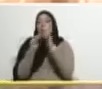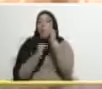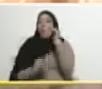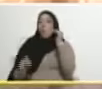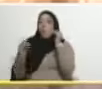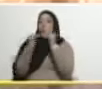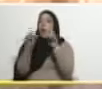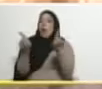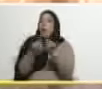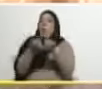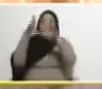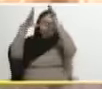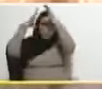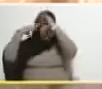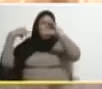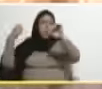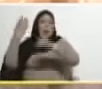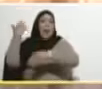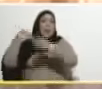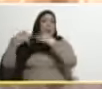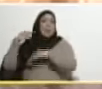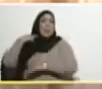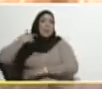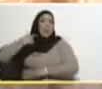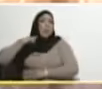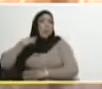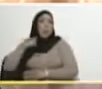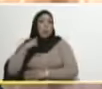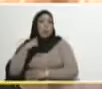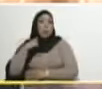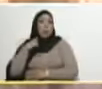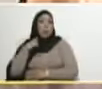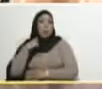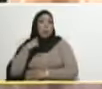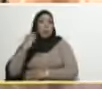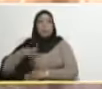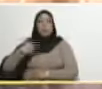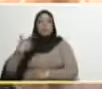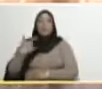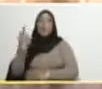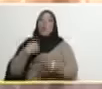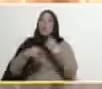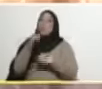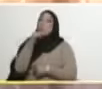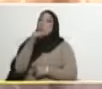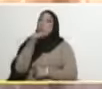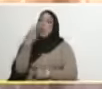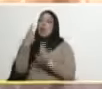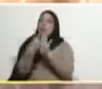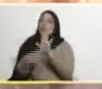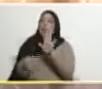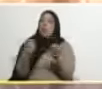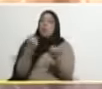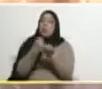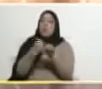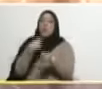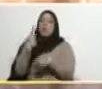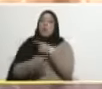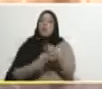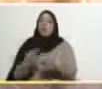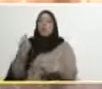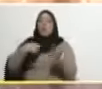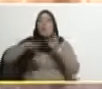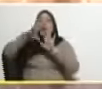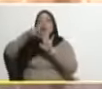la diplomacia de las cañoneras y, si pudiéramos llamar, entre comillas, del derecho colonial de